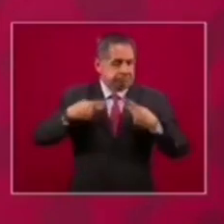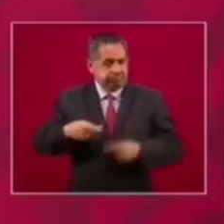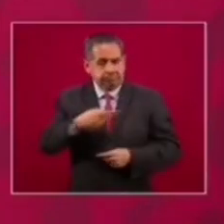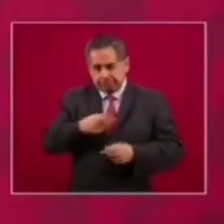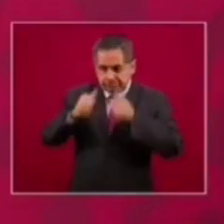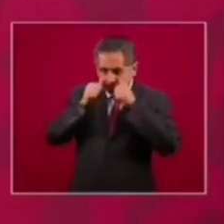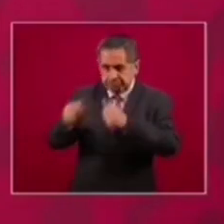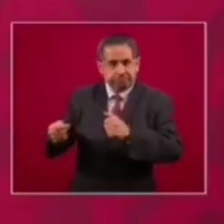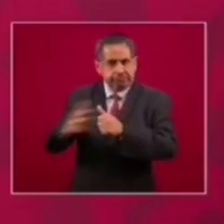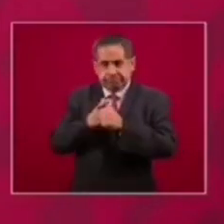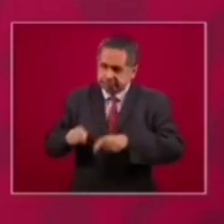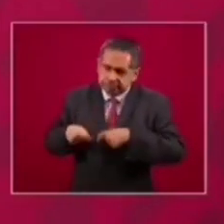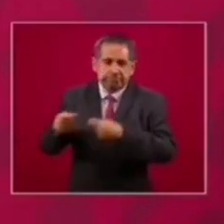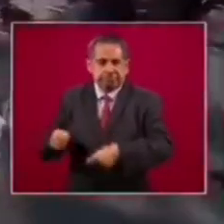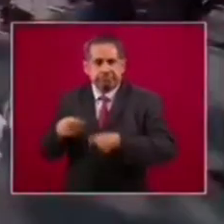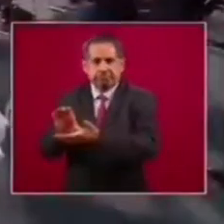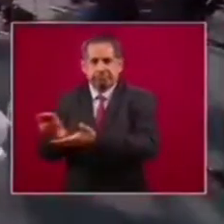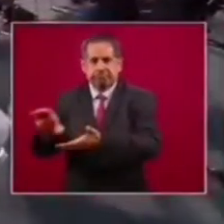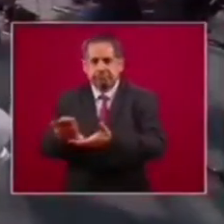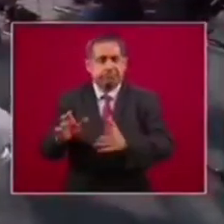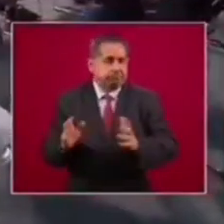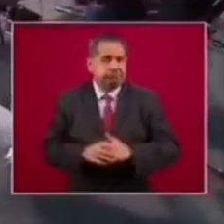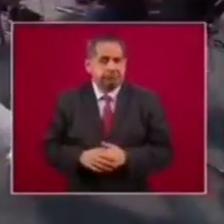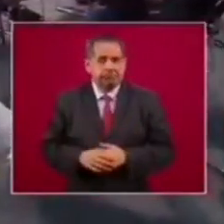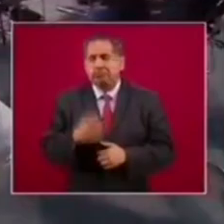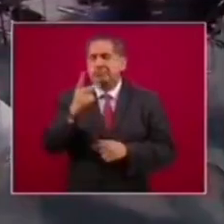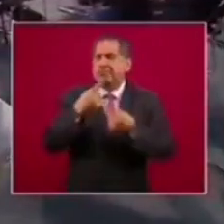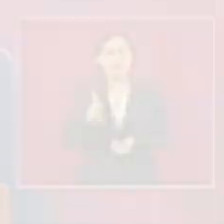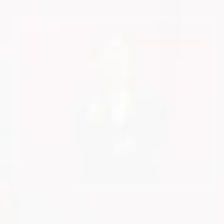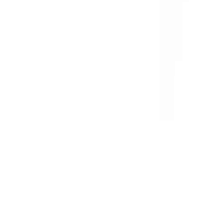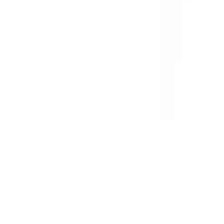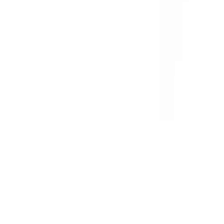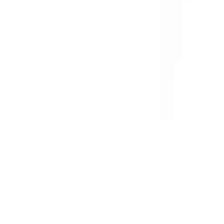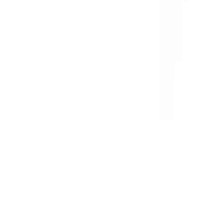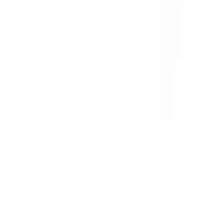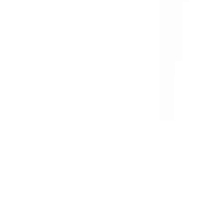el bienestar de la gente. ¿Cuál es la diferencia entre el modelo neoliberal?